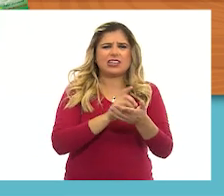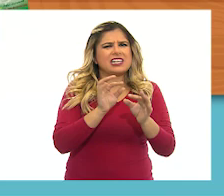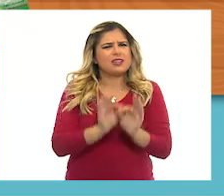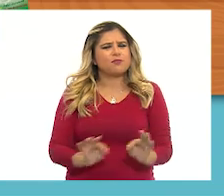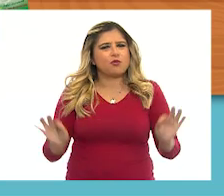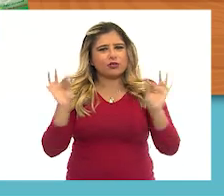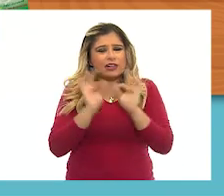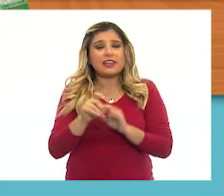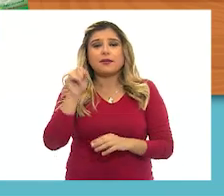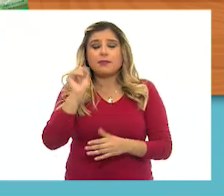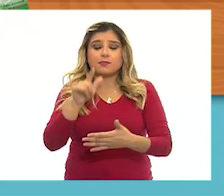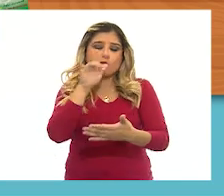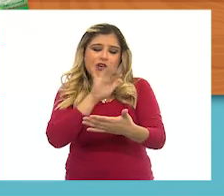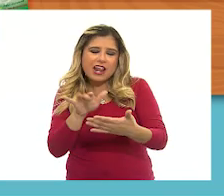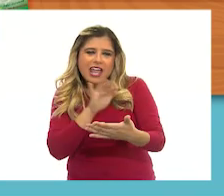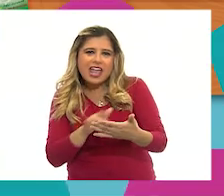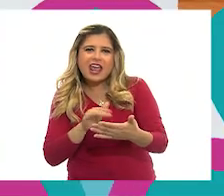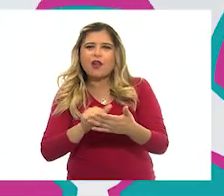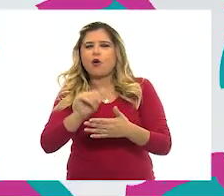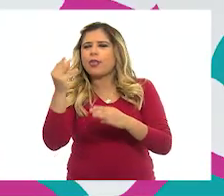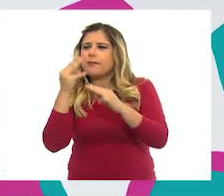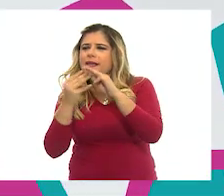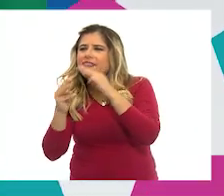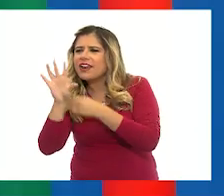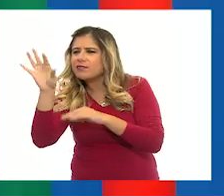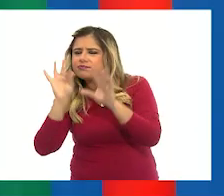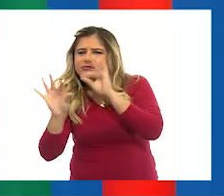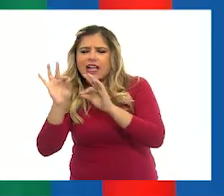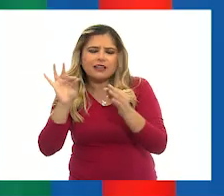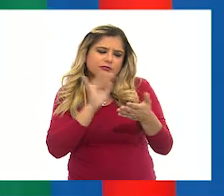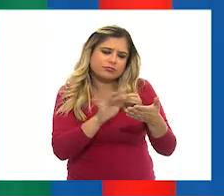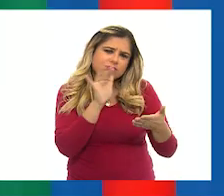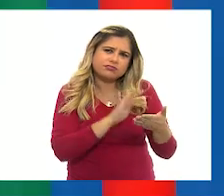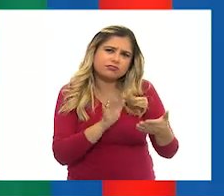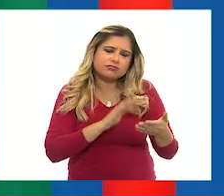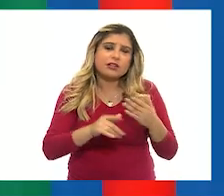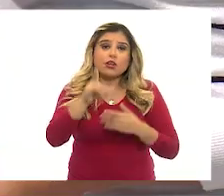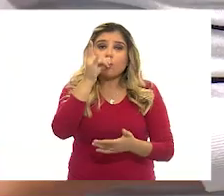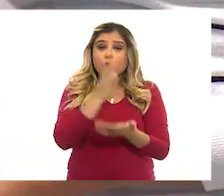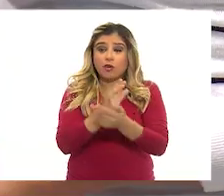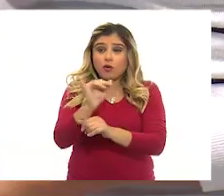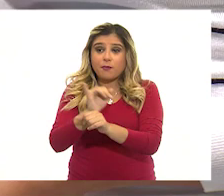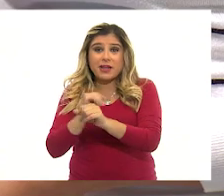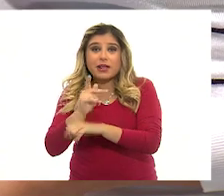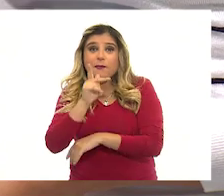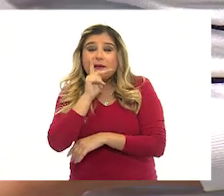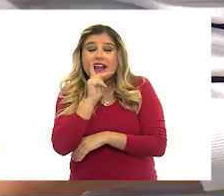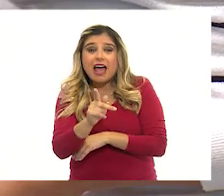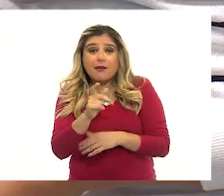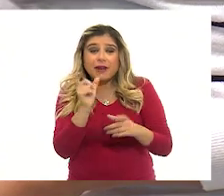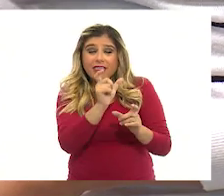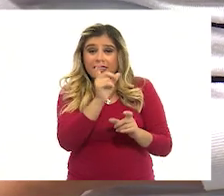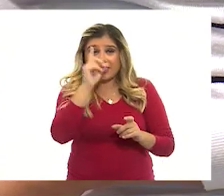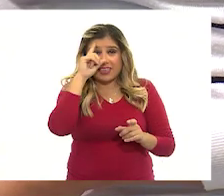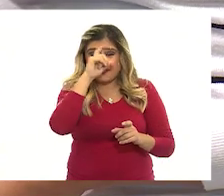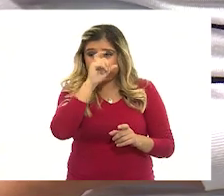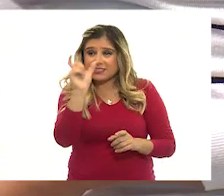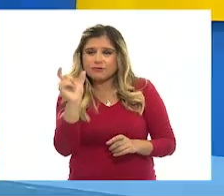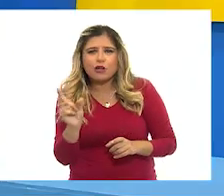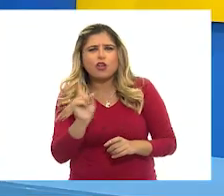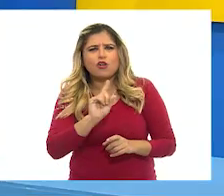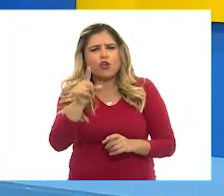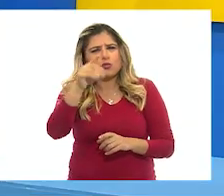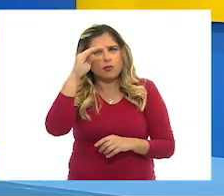también a leer o estudiar otras asignaturas. Les sugiero que no solo investiguen las palabras que buscamos aquí, piensen que el